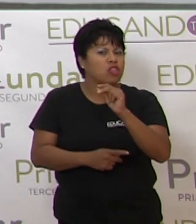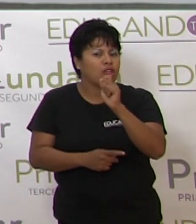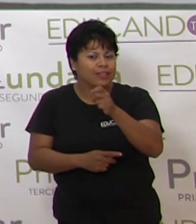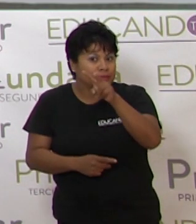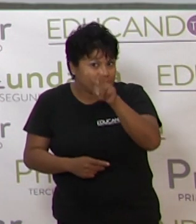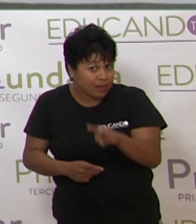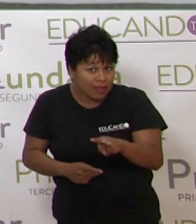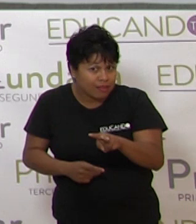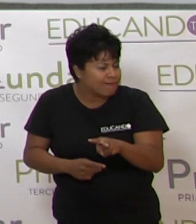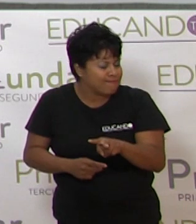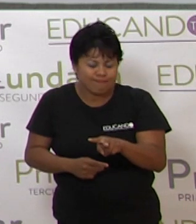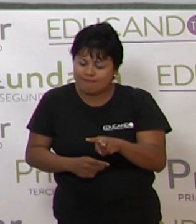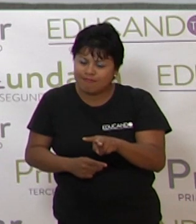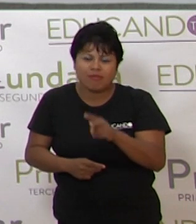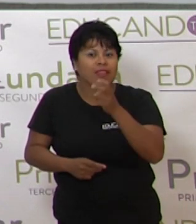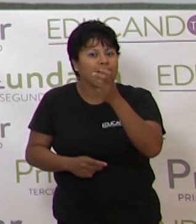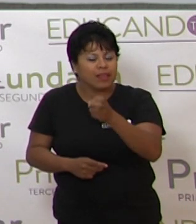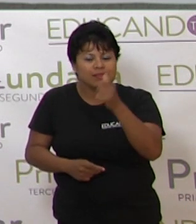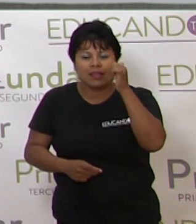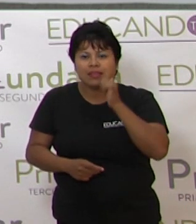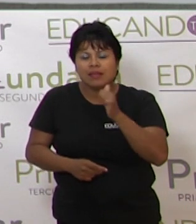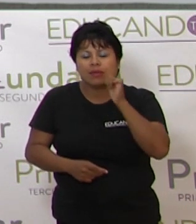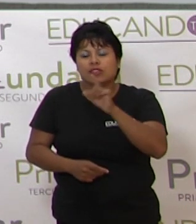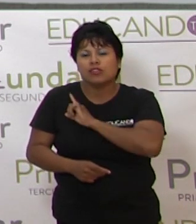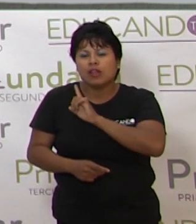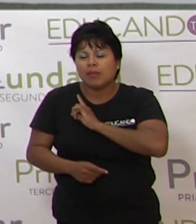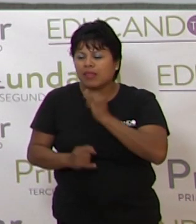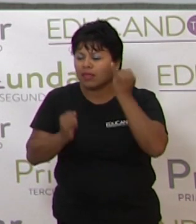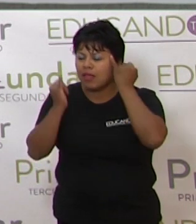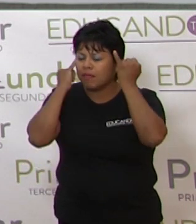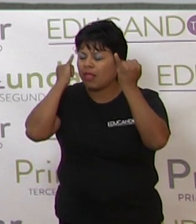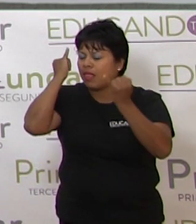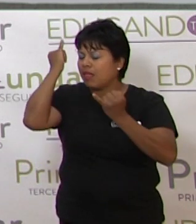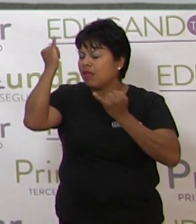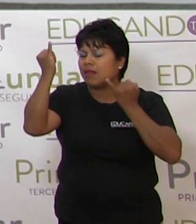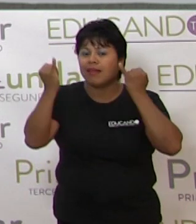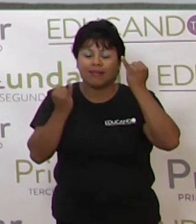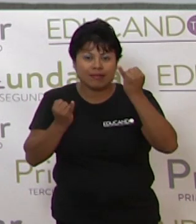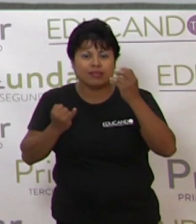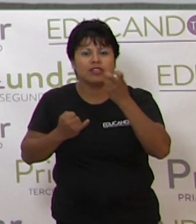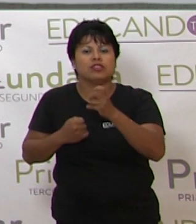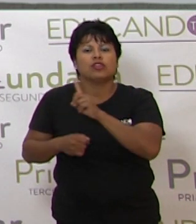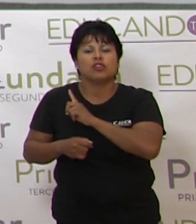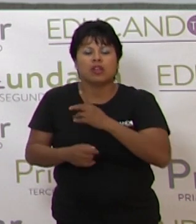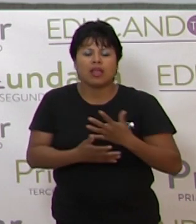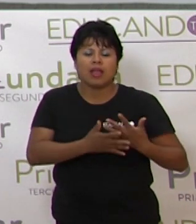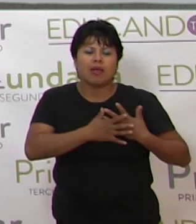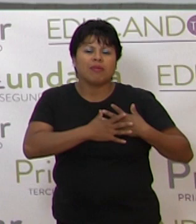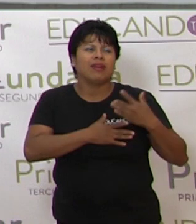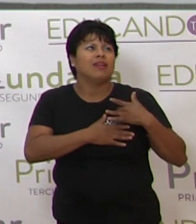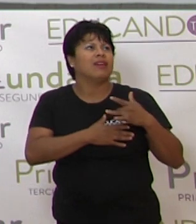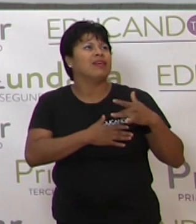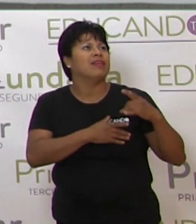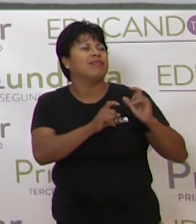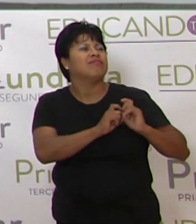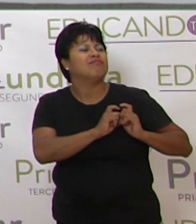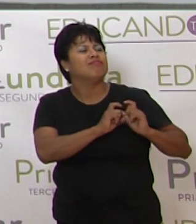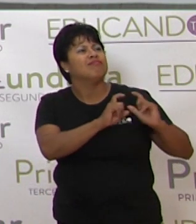no es real, que siempre estuvo imaginada, que fue un amor